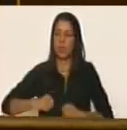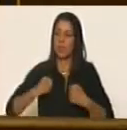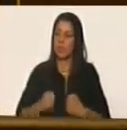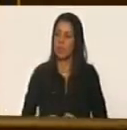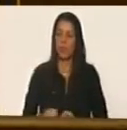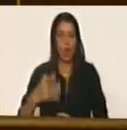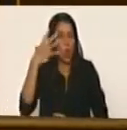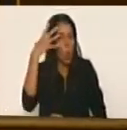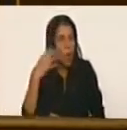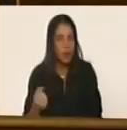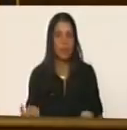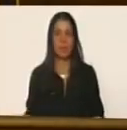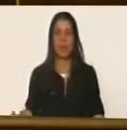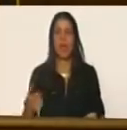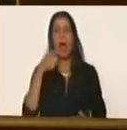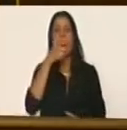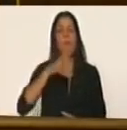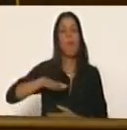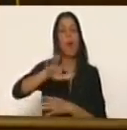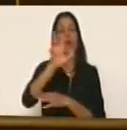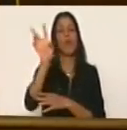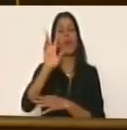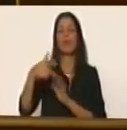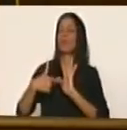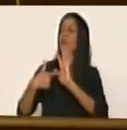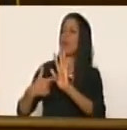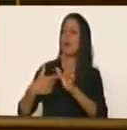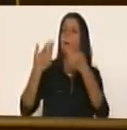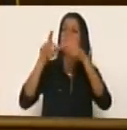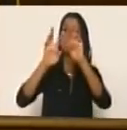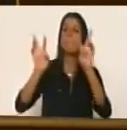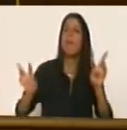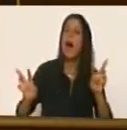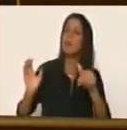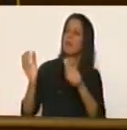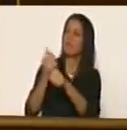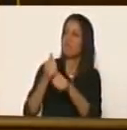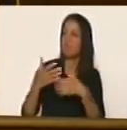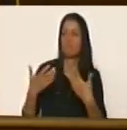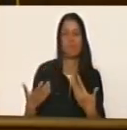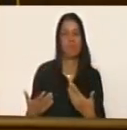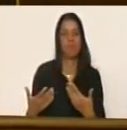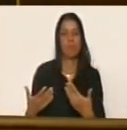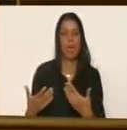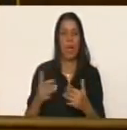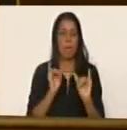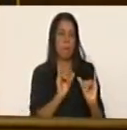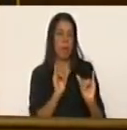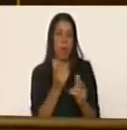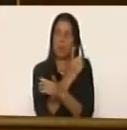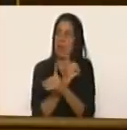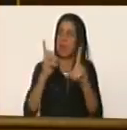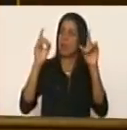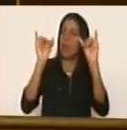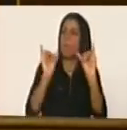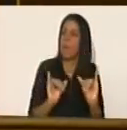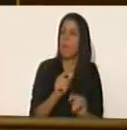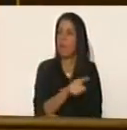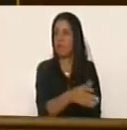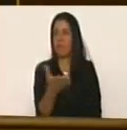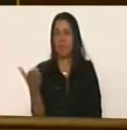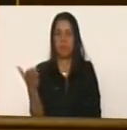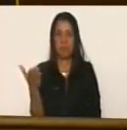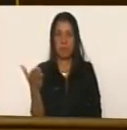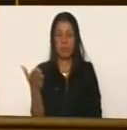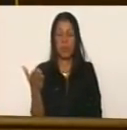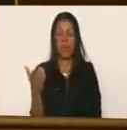que ha enviado nuestro pueblo de que quiere paz, de que rija el principio de autodeterminación de los pueblos.